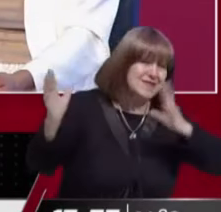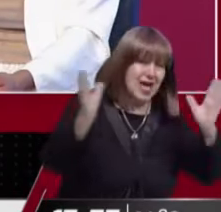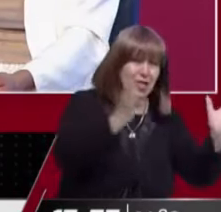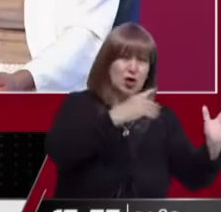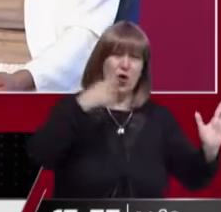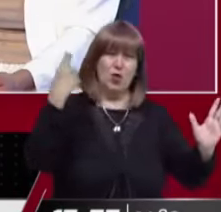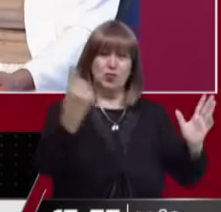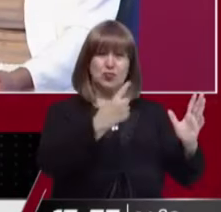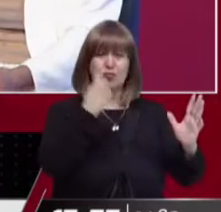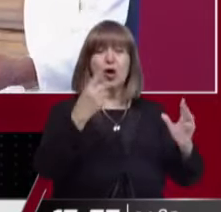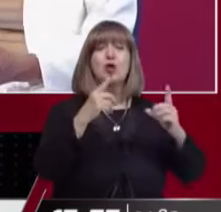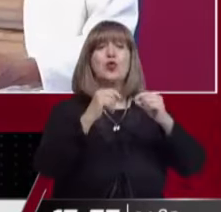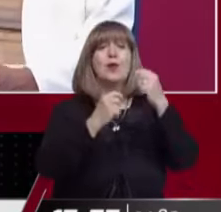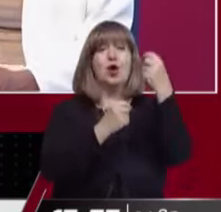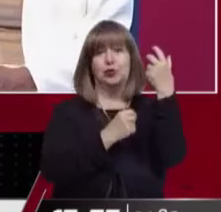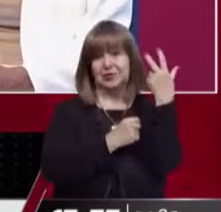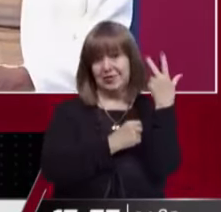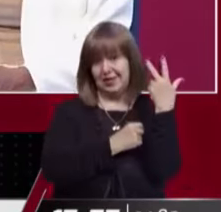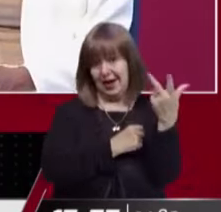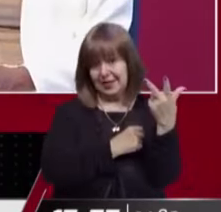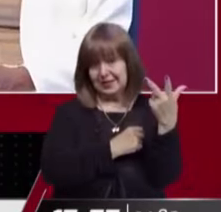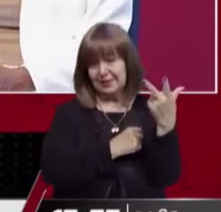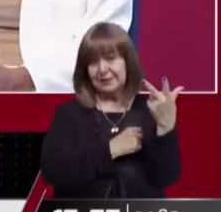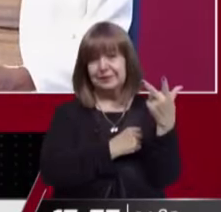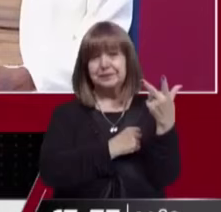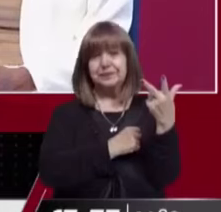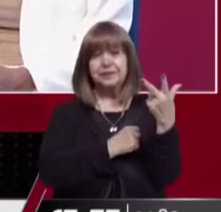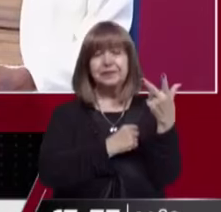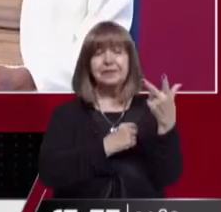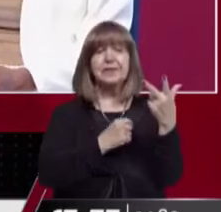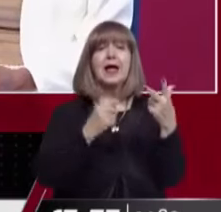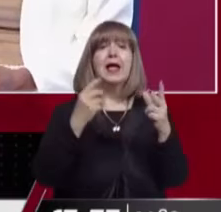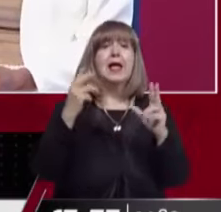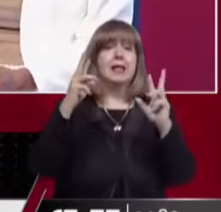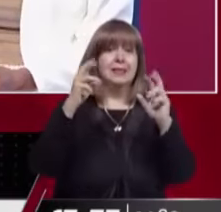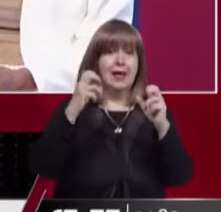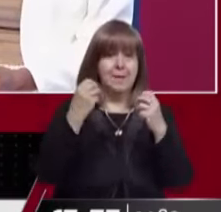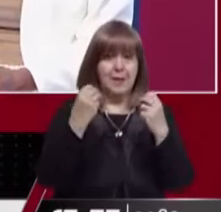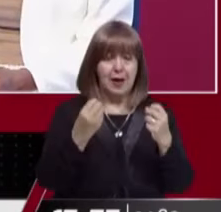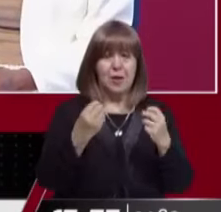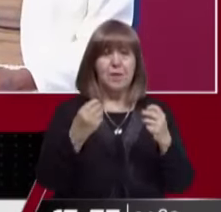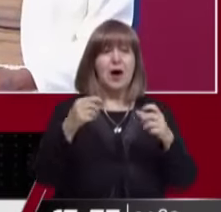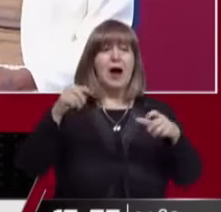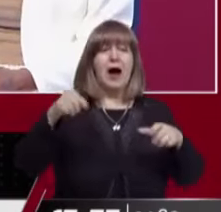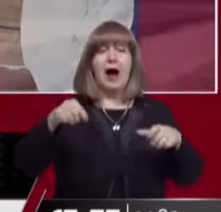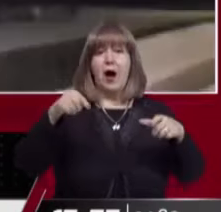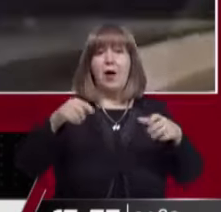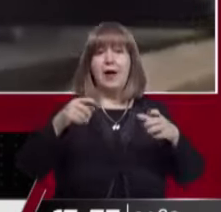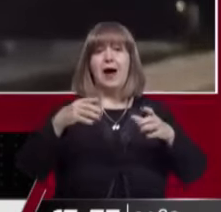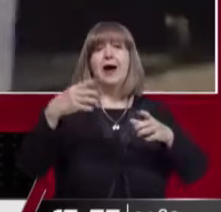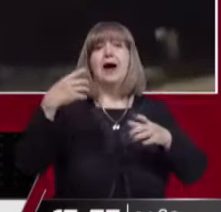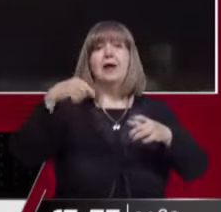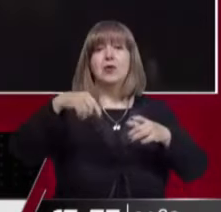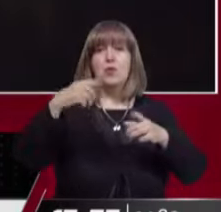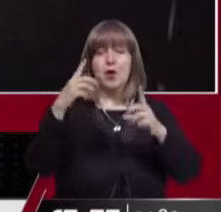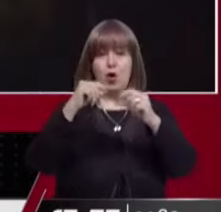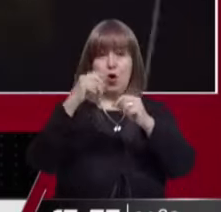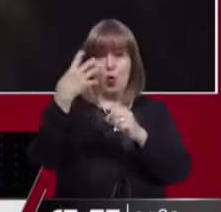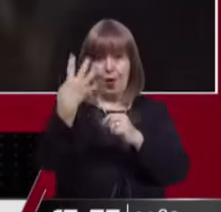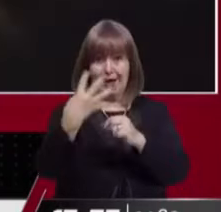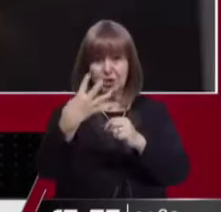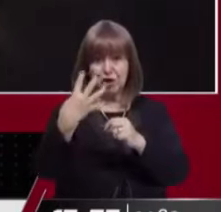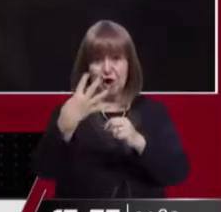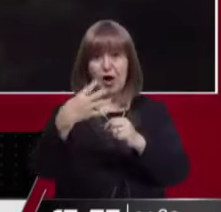en categoría 3 va a llegar este huracán. Pero el gran tema es que, ponele, ahora está en categoría 4, hace un rato era